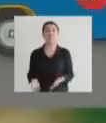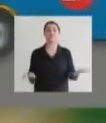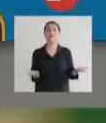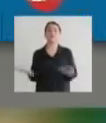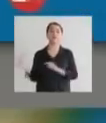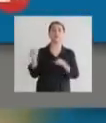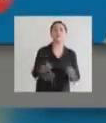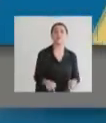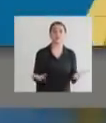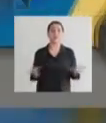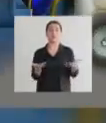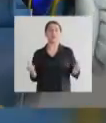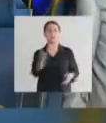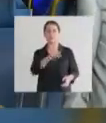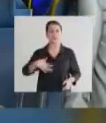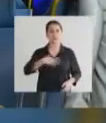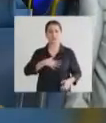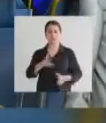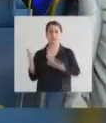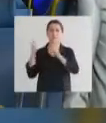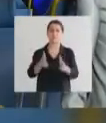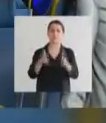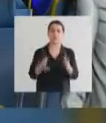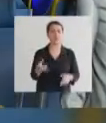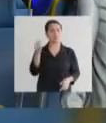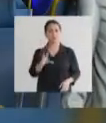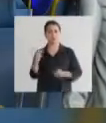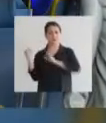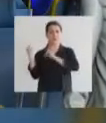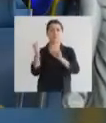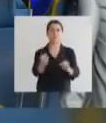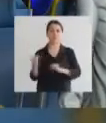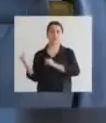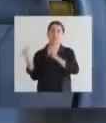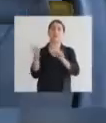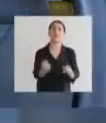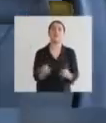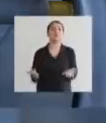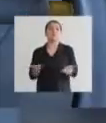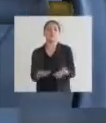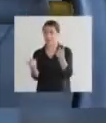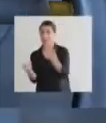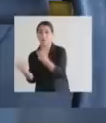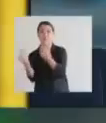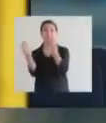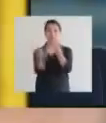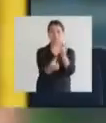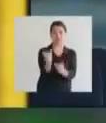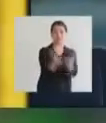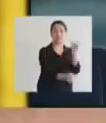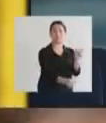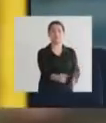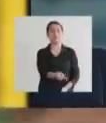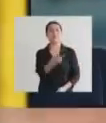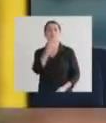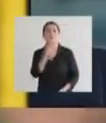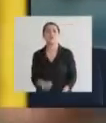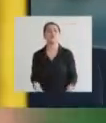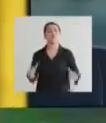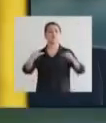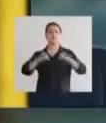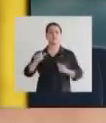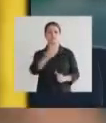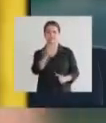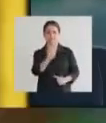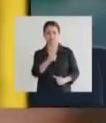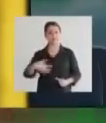sí. Perdón, no. Pero costó postulando a los Carlos 2017. Vale. ¿Costó 3 millones de pesos? Sí. Ya, pero eso cuando llegó la